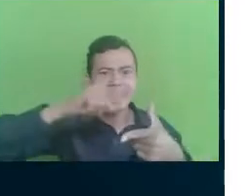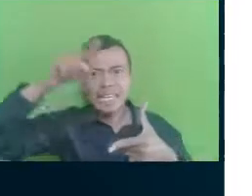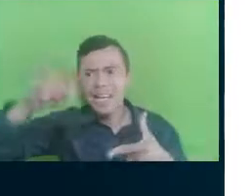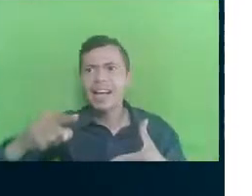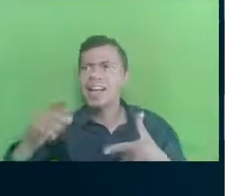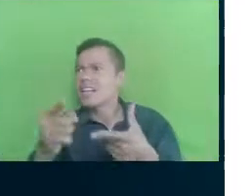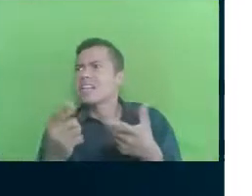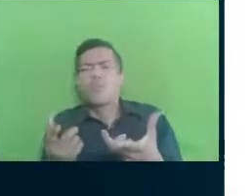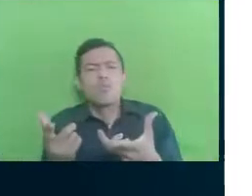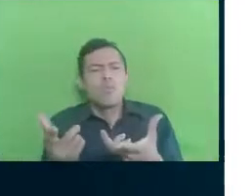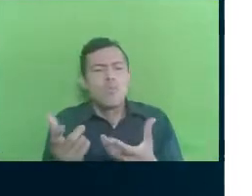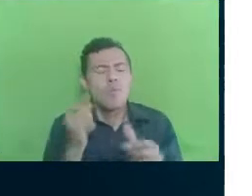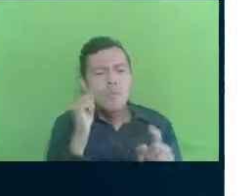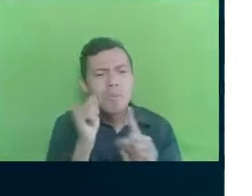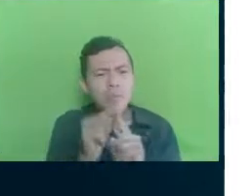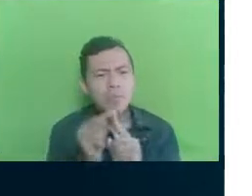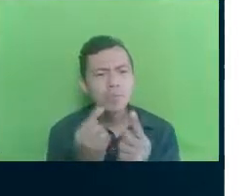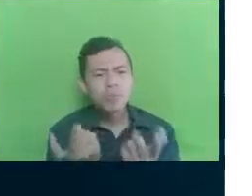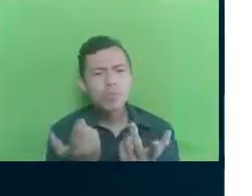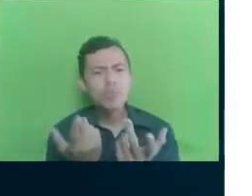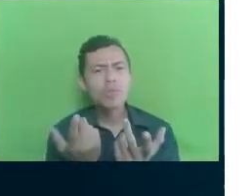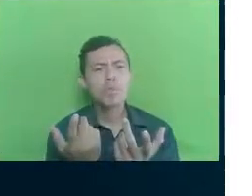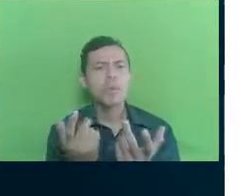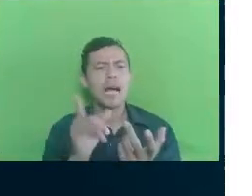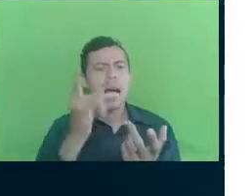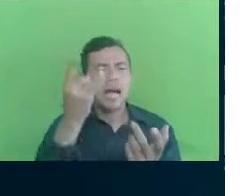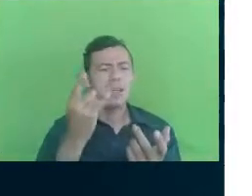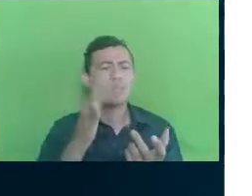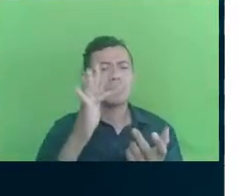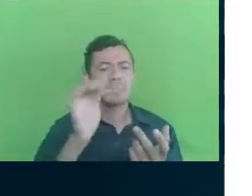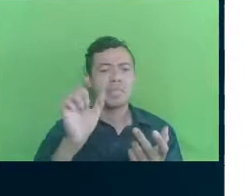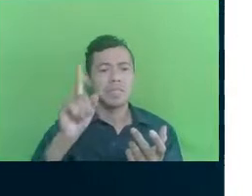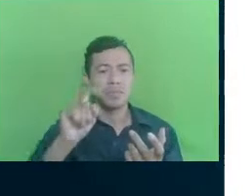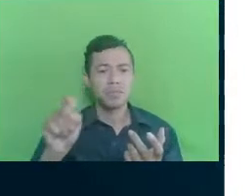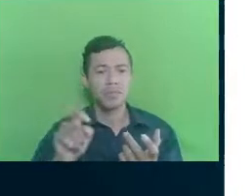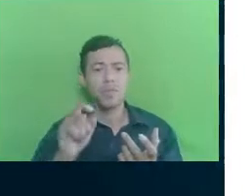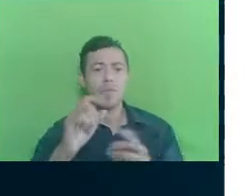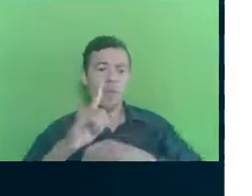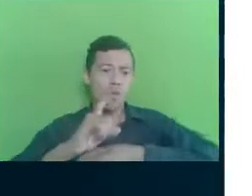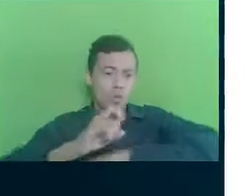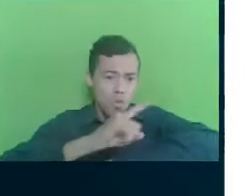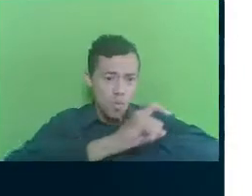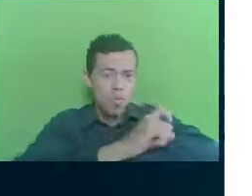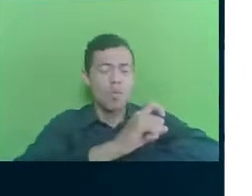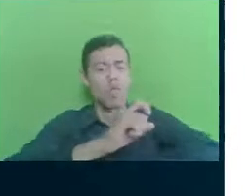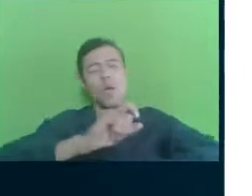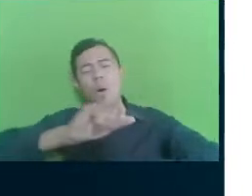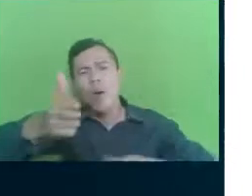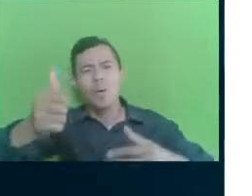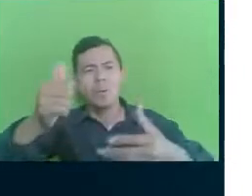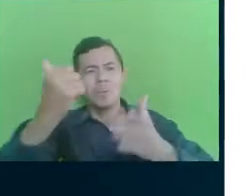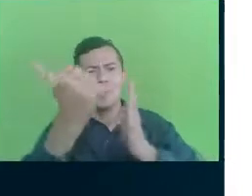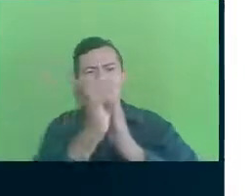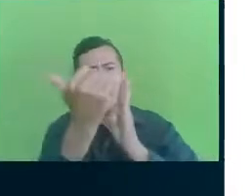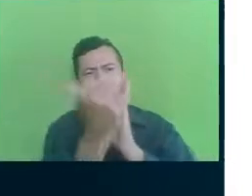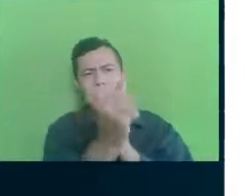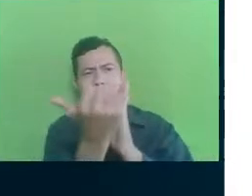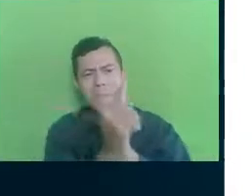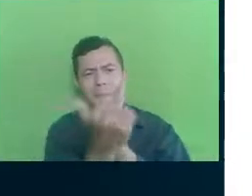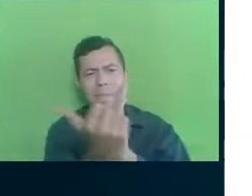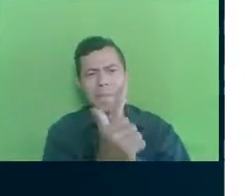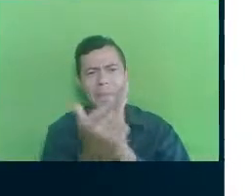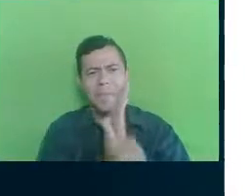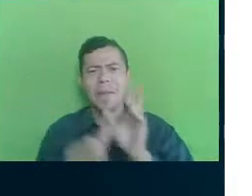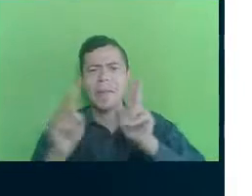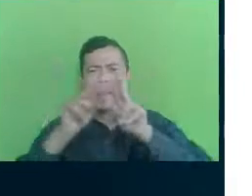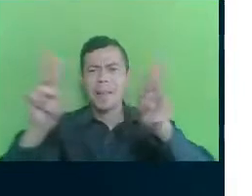tipo de framework. Debo enfocarme en algo que se llama TensorFlow, que fue desarrollado entre Google, o de pronto PyTorch. ¿Cómo lo opero luego de que